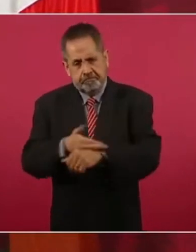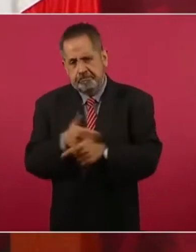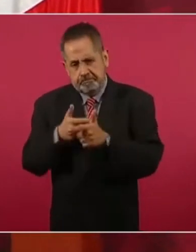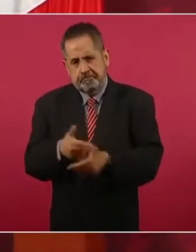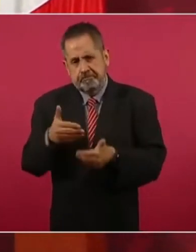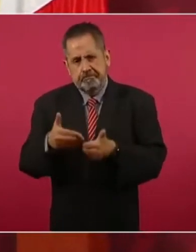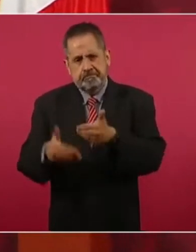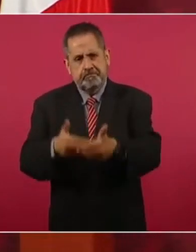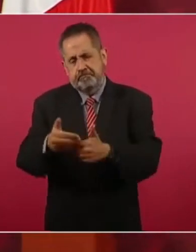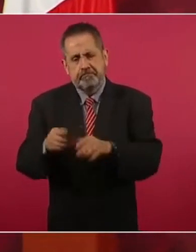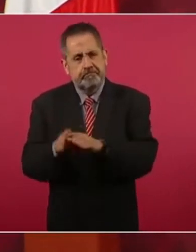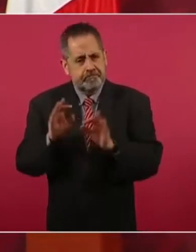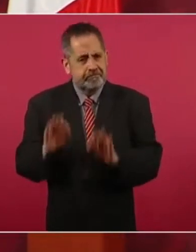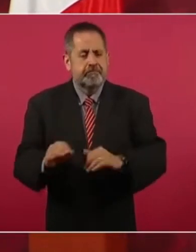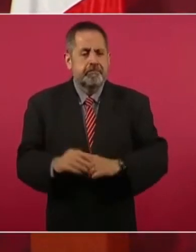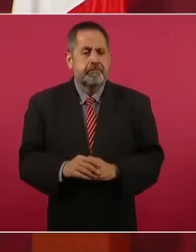en